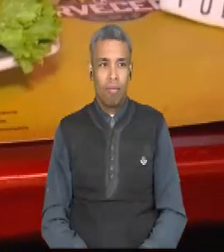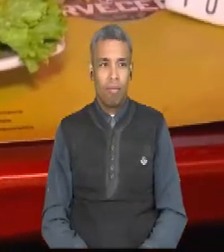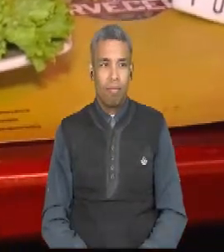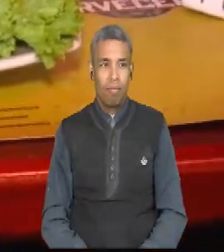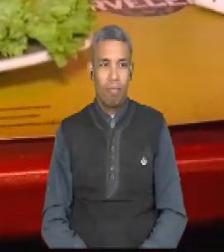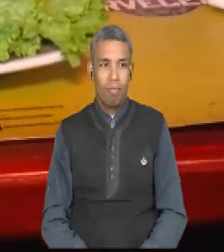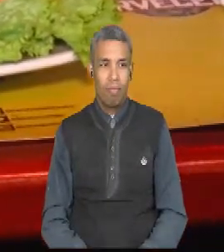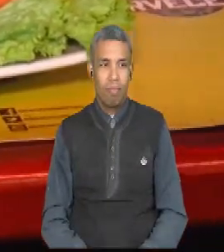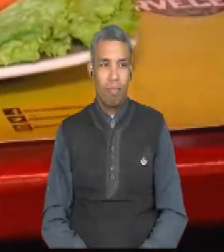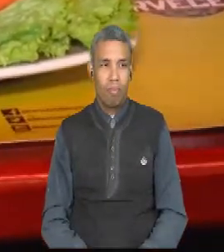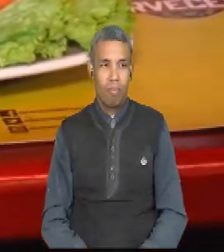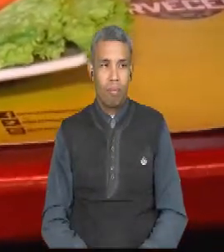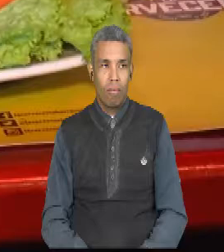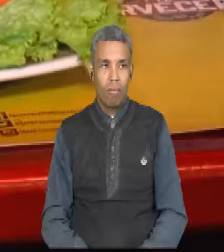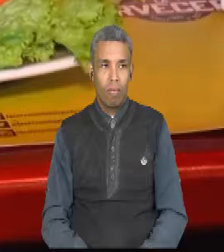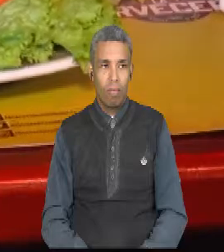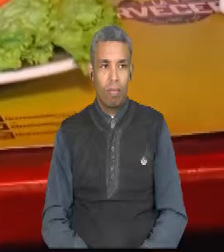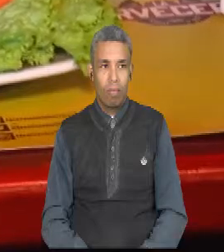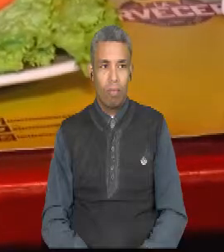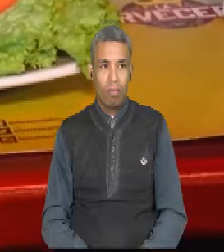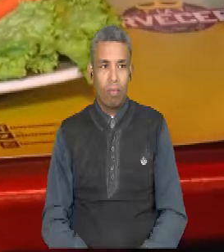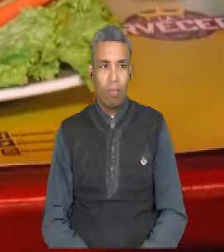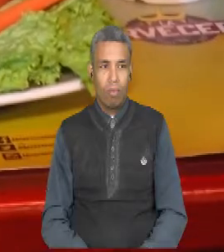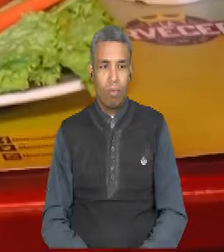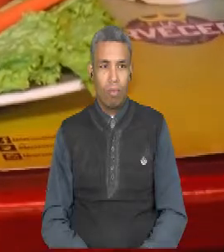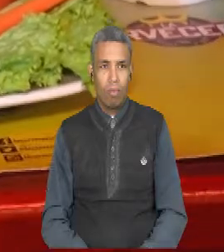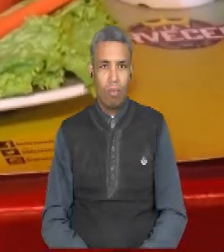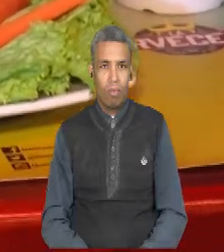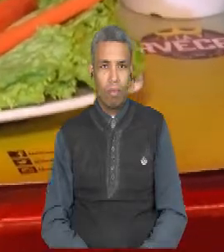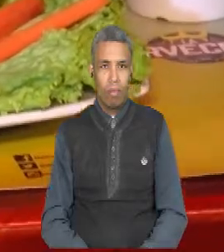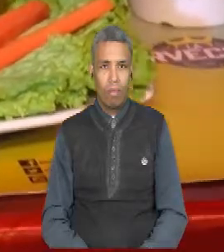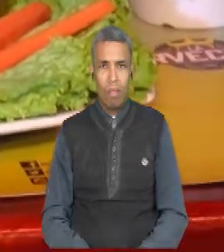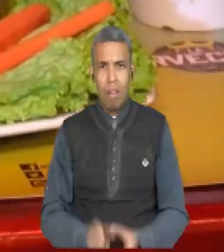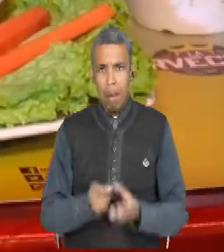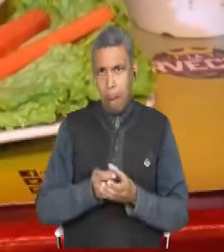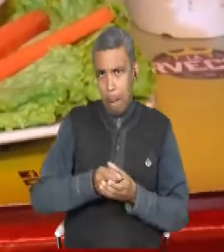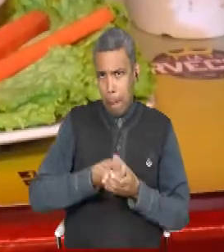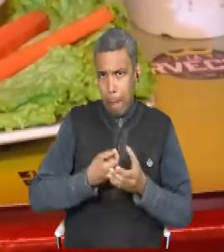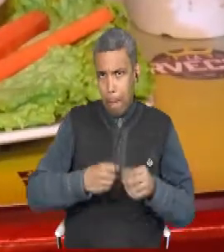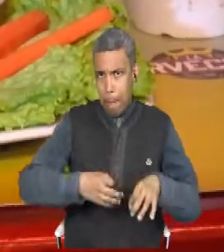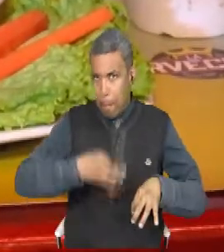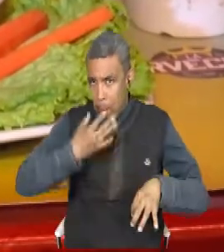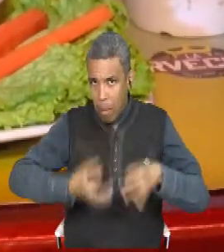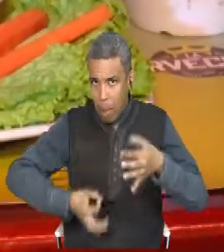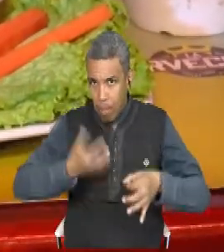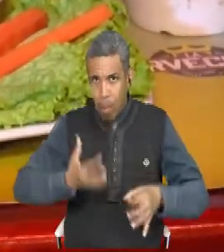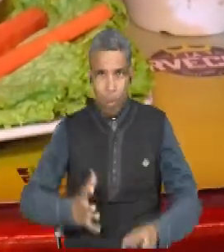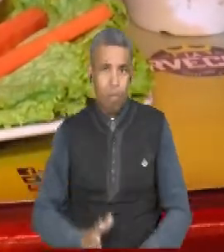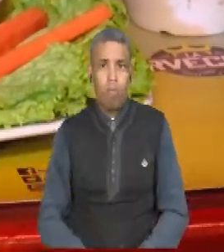Y acá agregamos nuestras papitas de la casa. Corremos aquí un poquito.